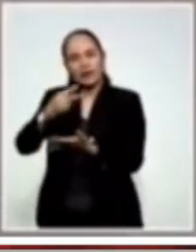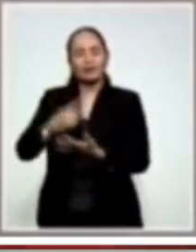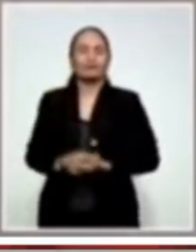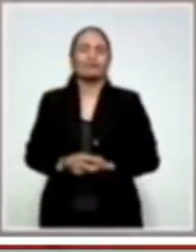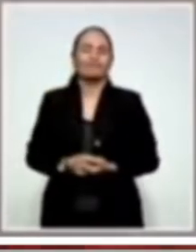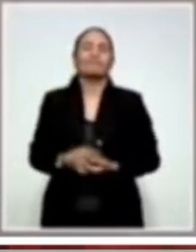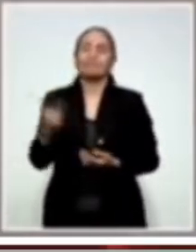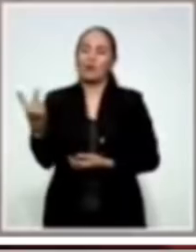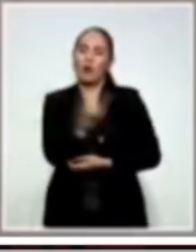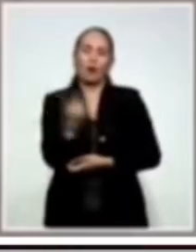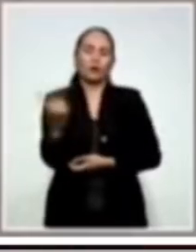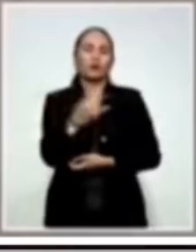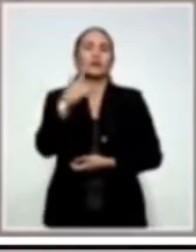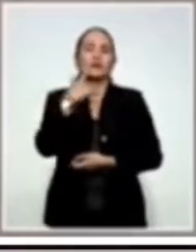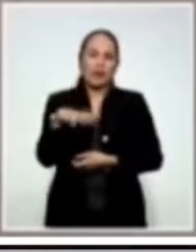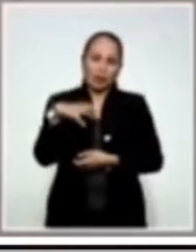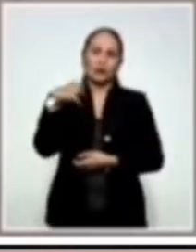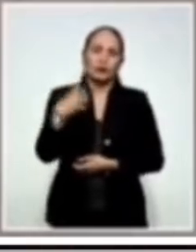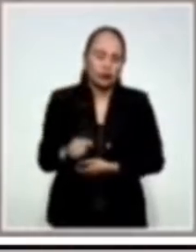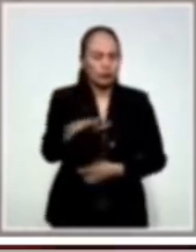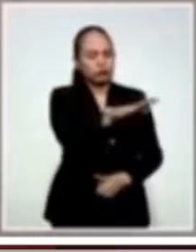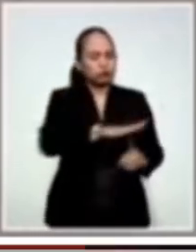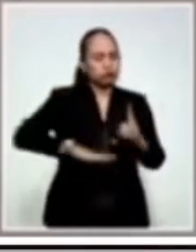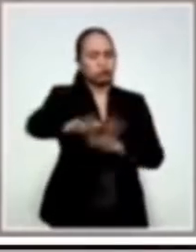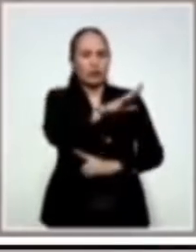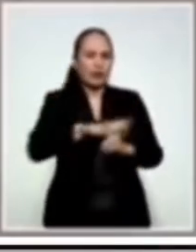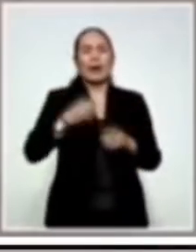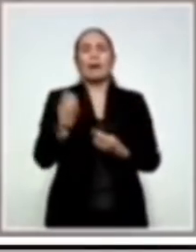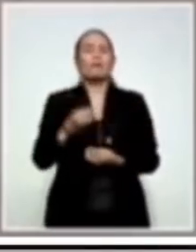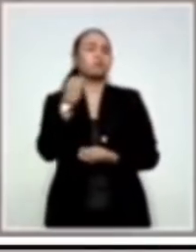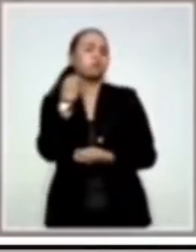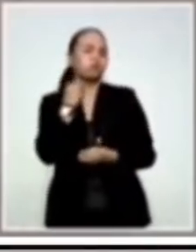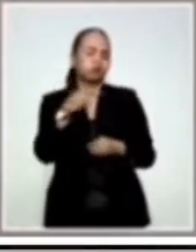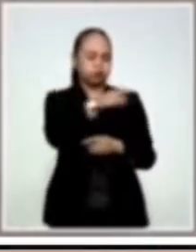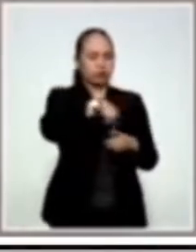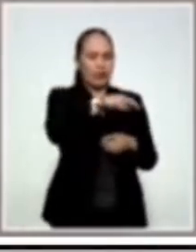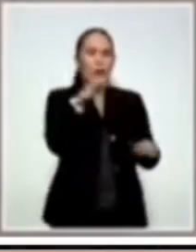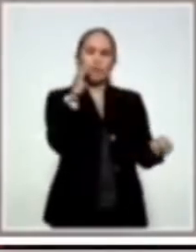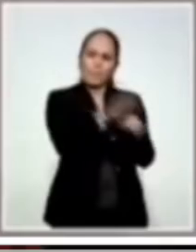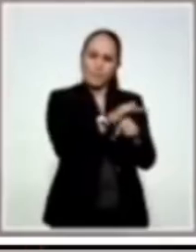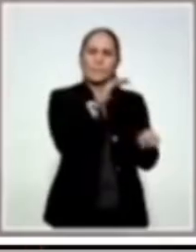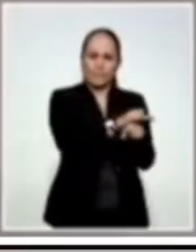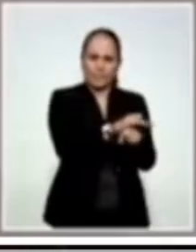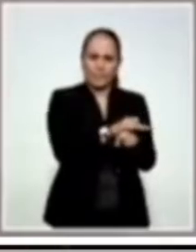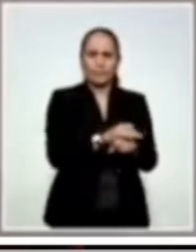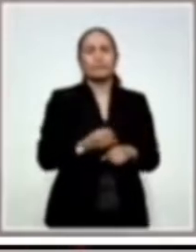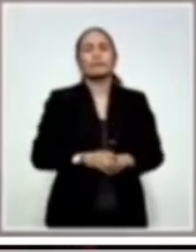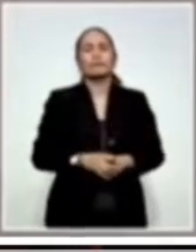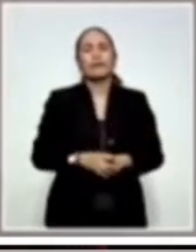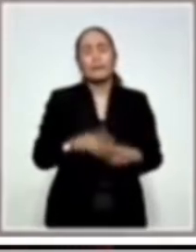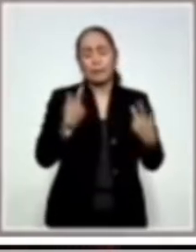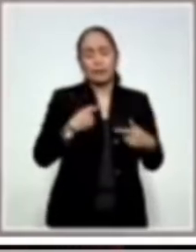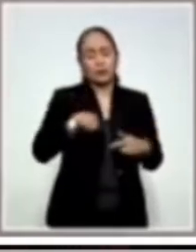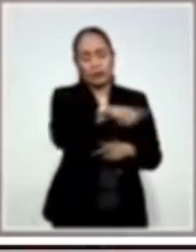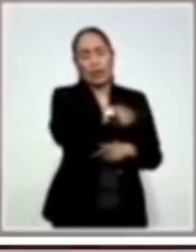reitero, tratar de generar mejores condiciones de defensa y de reclusión a las personas que están en